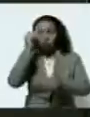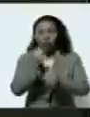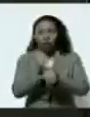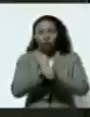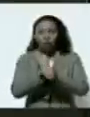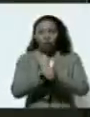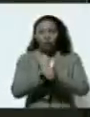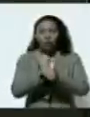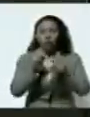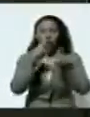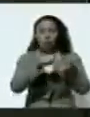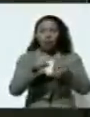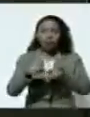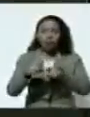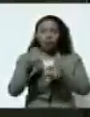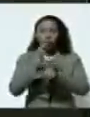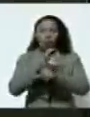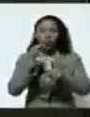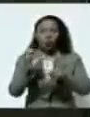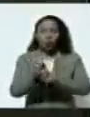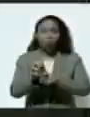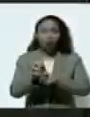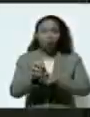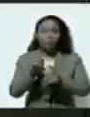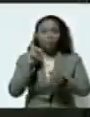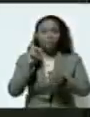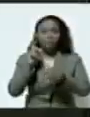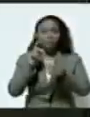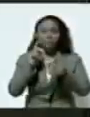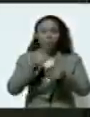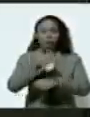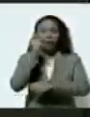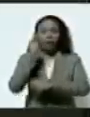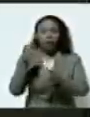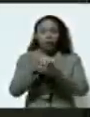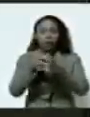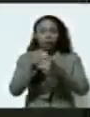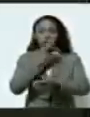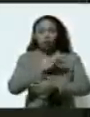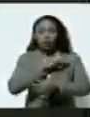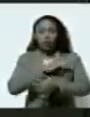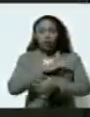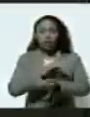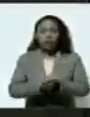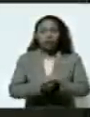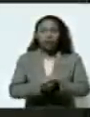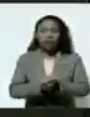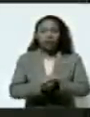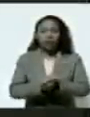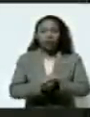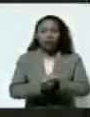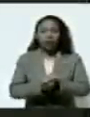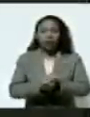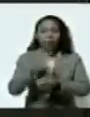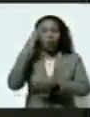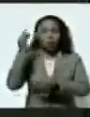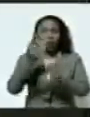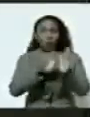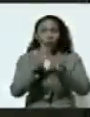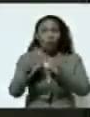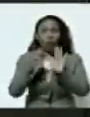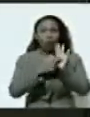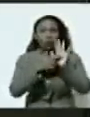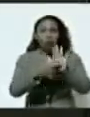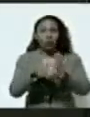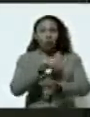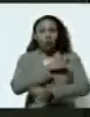los campesinos, los cultores, los pescadores, sectores de la llamada sociedad civil, los comuneros, los consejos comunales, los representantes